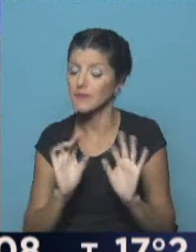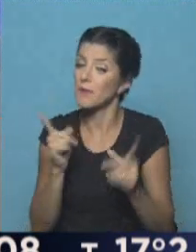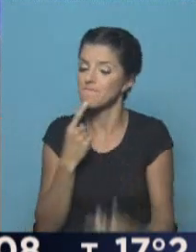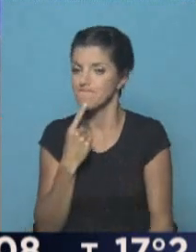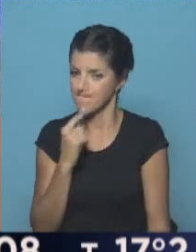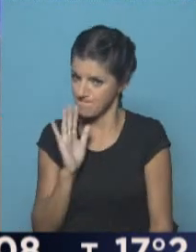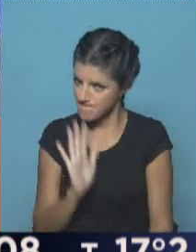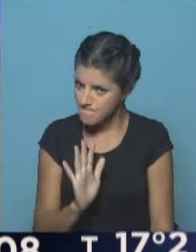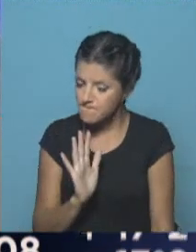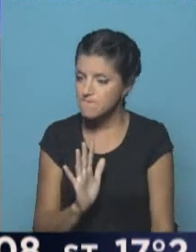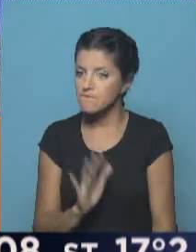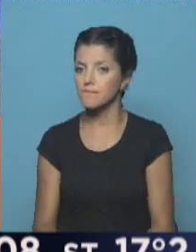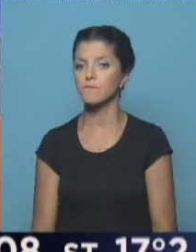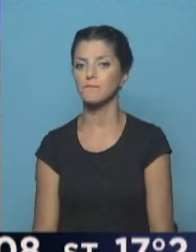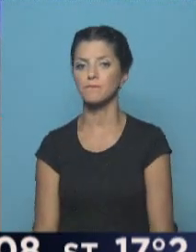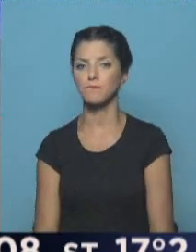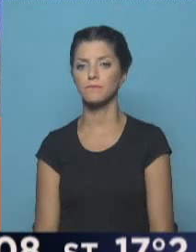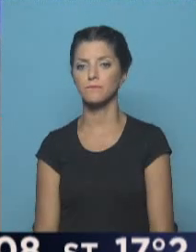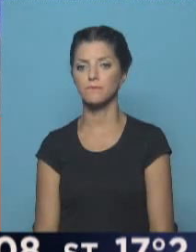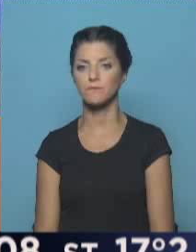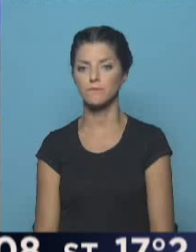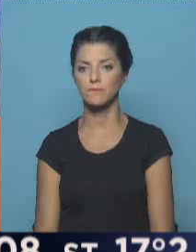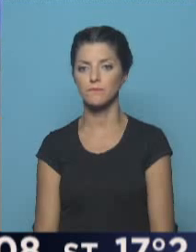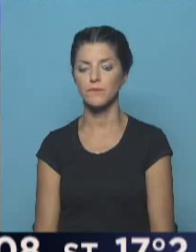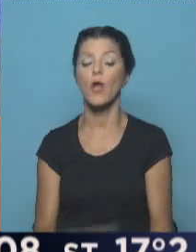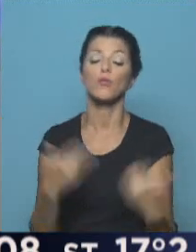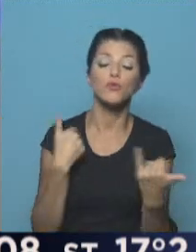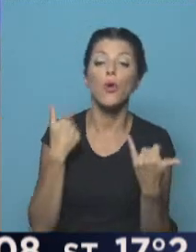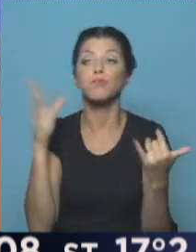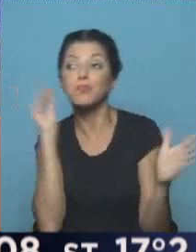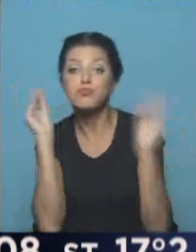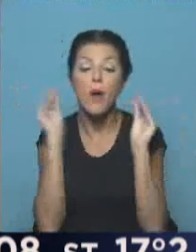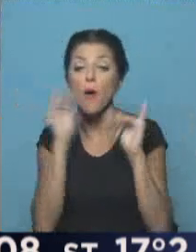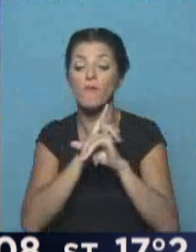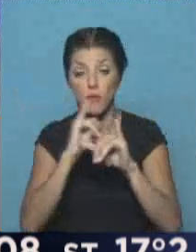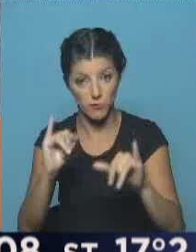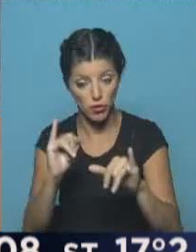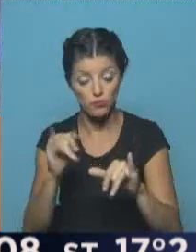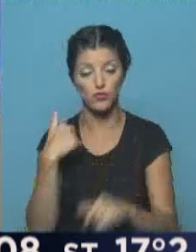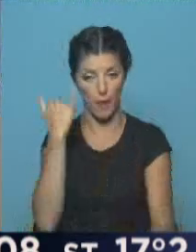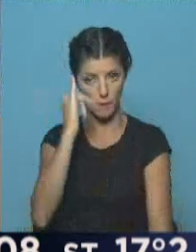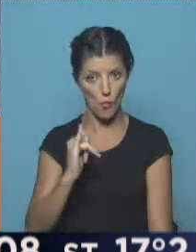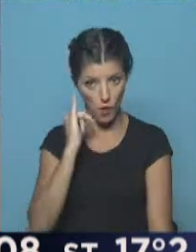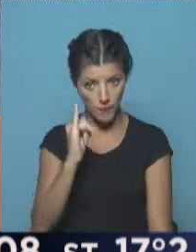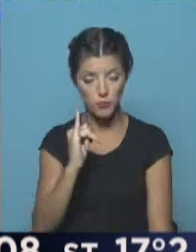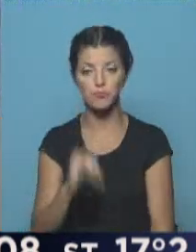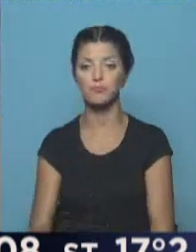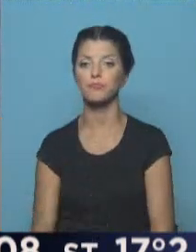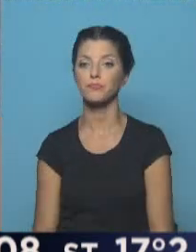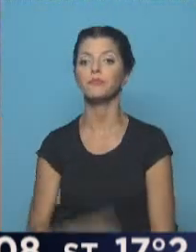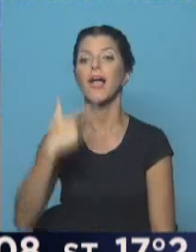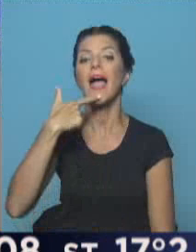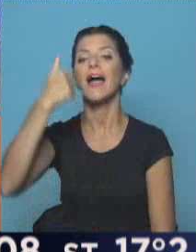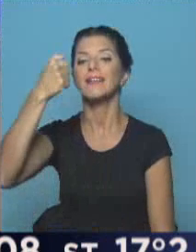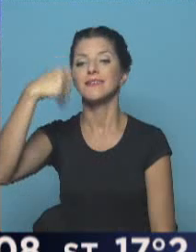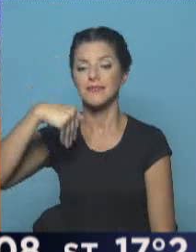dudas. Dentro de las informaciones que pudimos obtener, te cuento que las condiciones que pide Sampaoli,